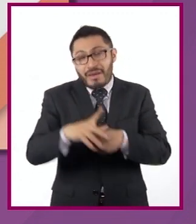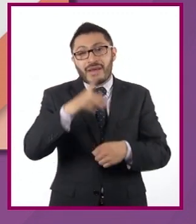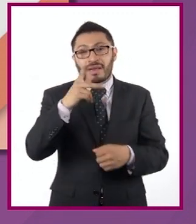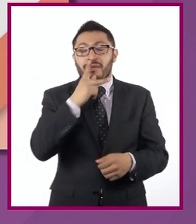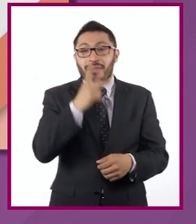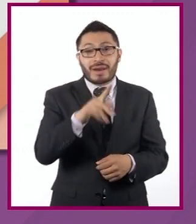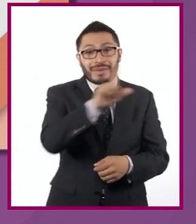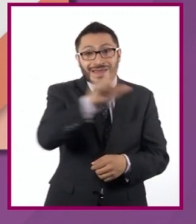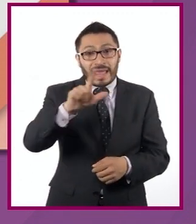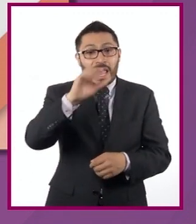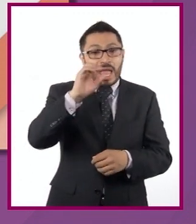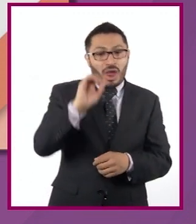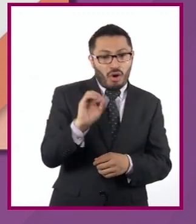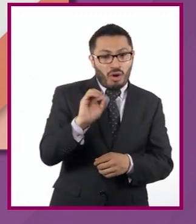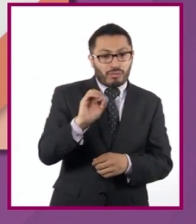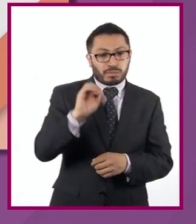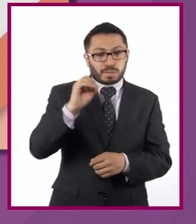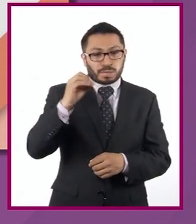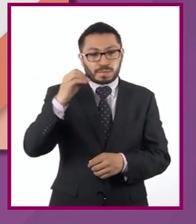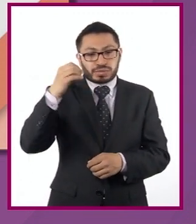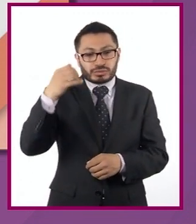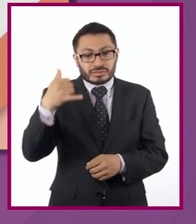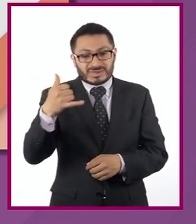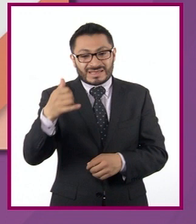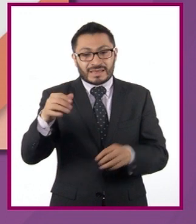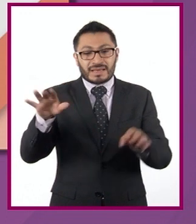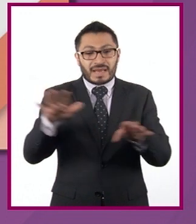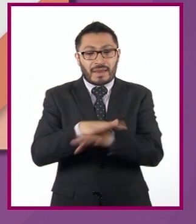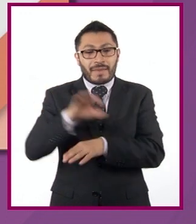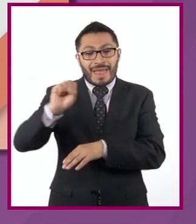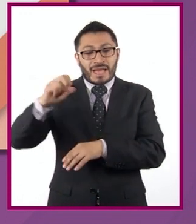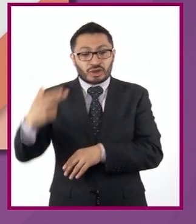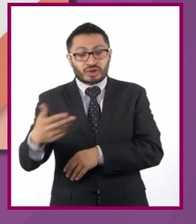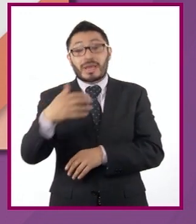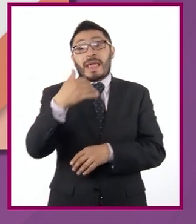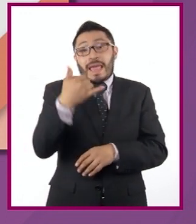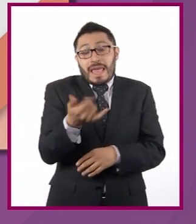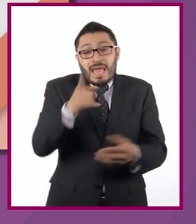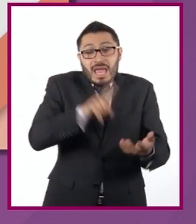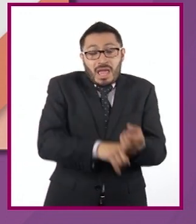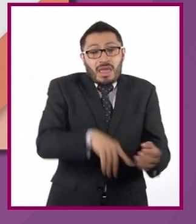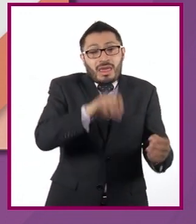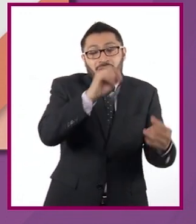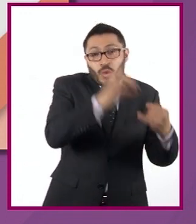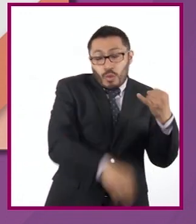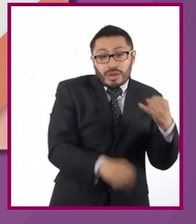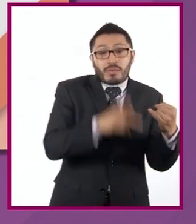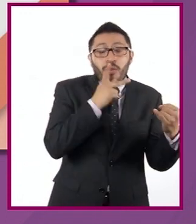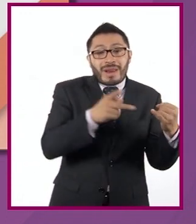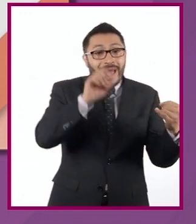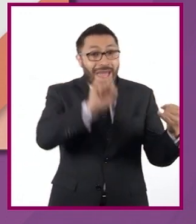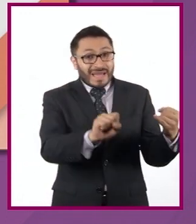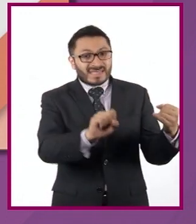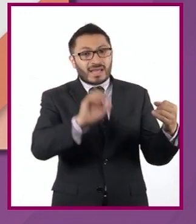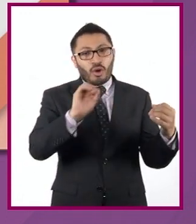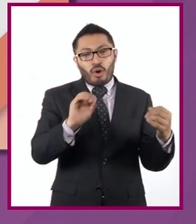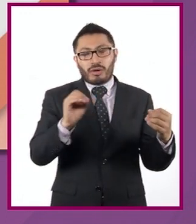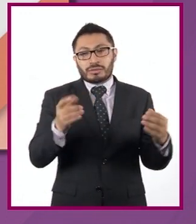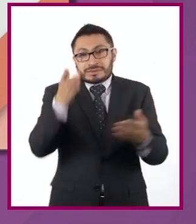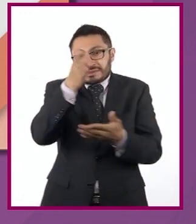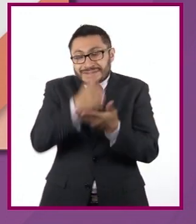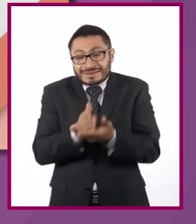Y o Y se pronuncian con sh y las S en final de la palabra o incluso en medio de